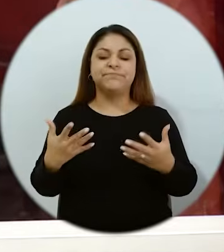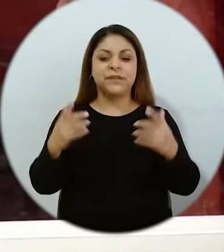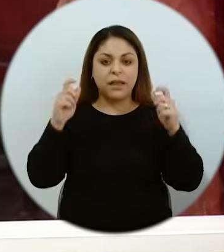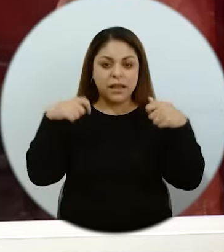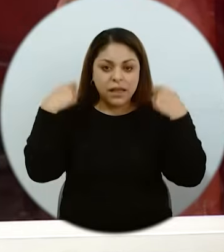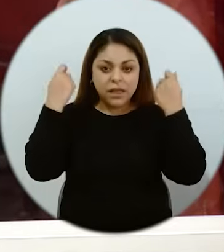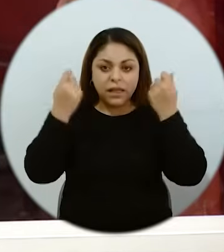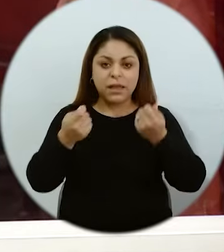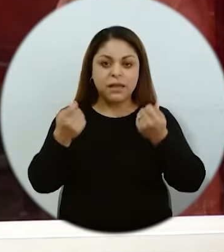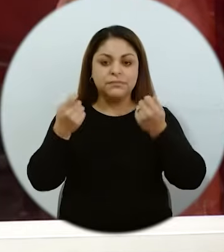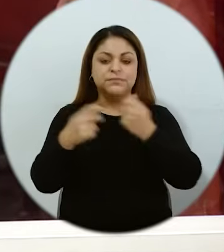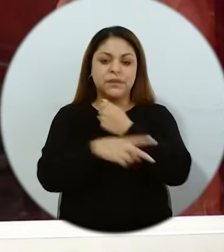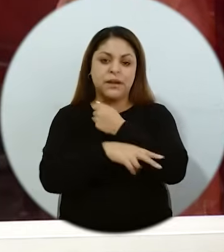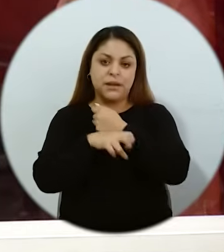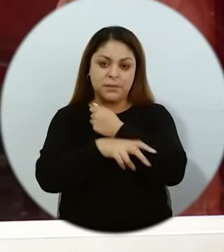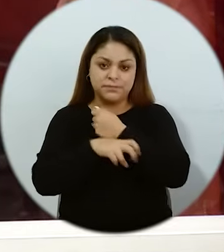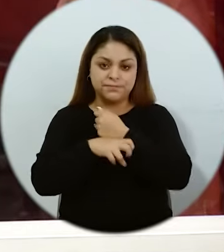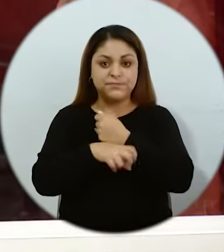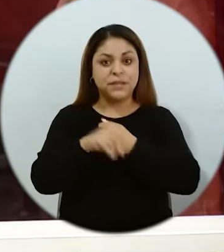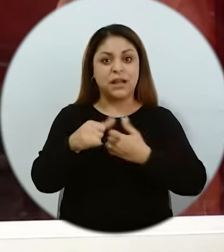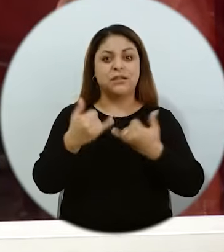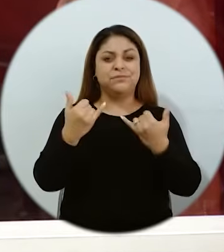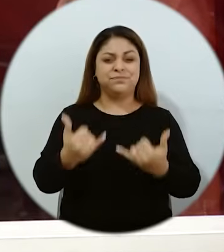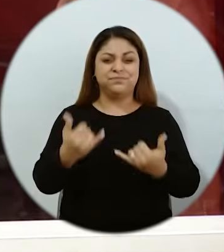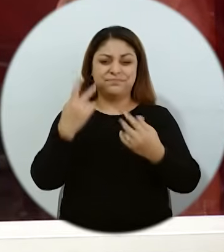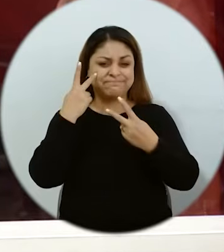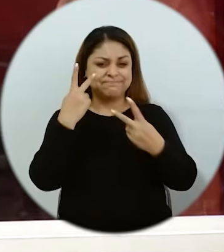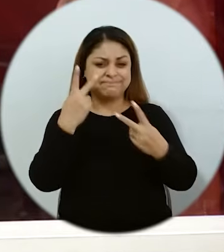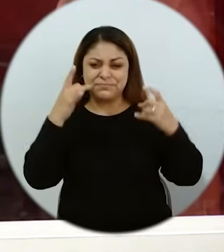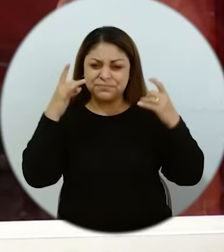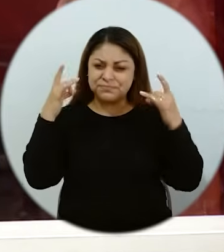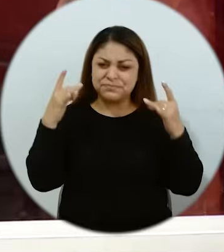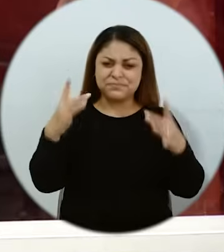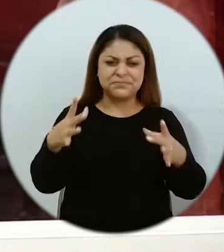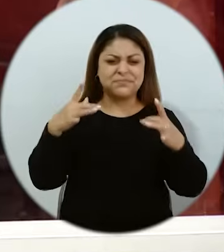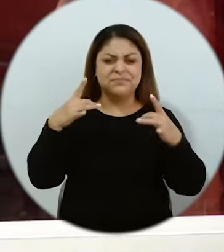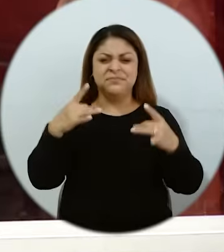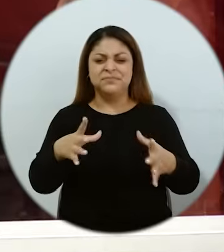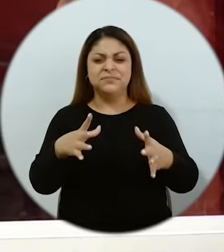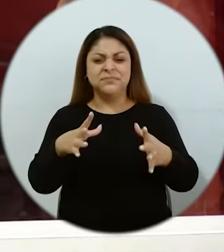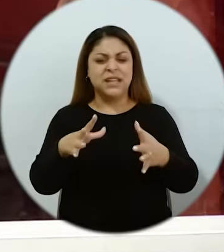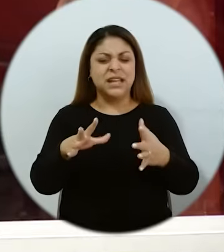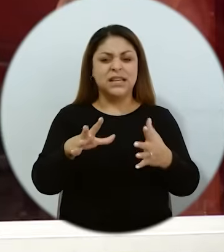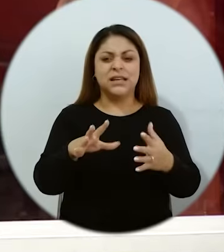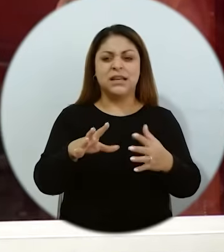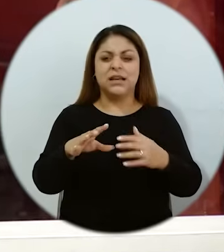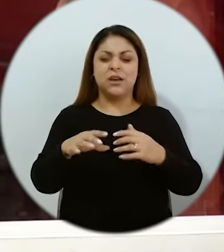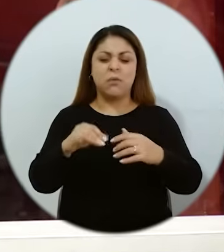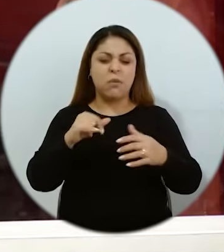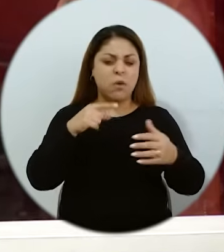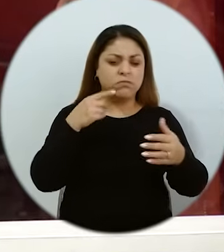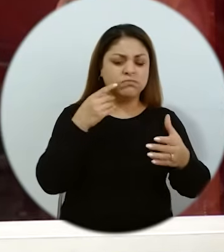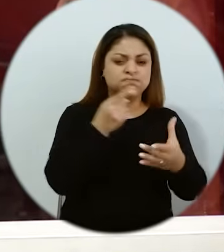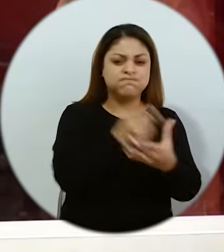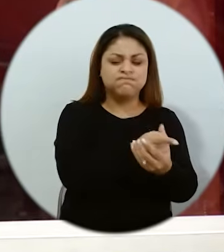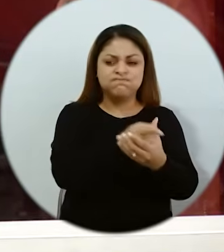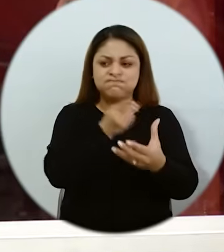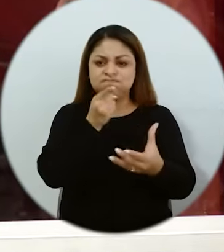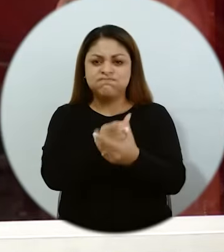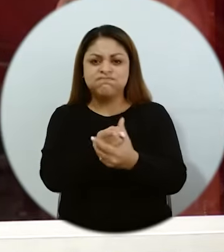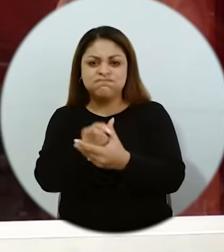crimen organizado. Y es que estamos viendo atentados contra oficinas y contra personal